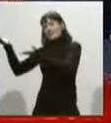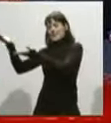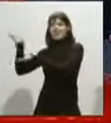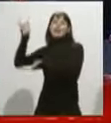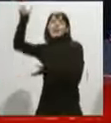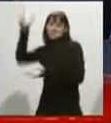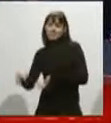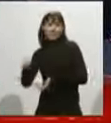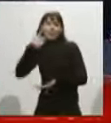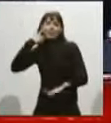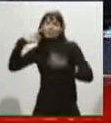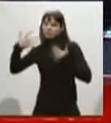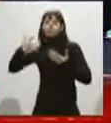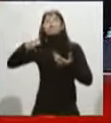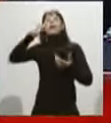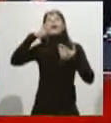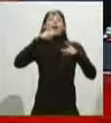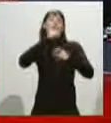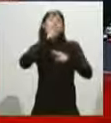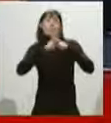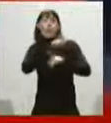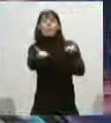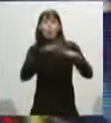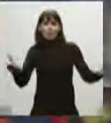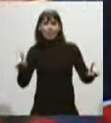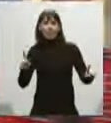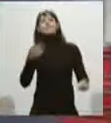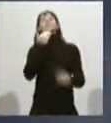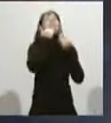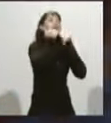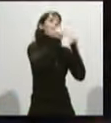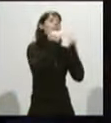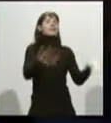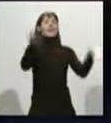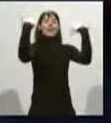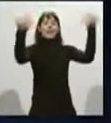nuestras grandes, la prohibida. Gracias, vámonos. ¡Arriba!